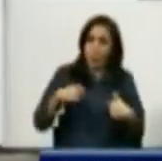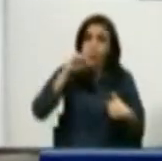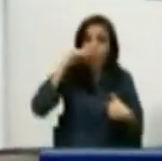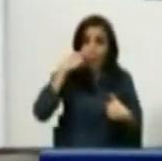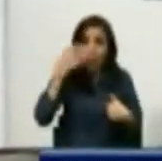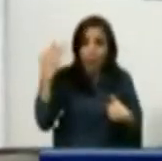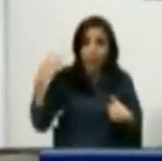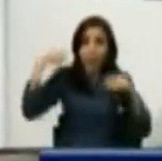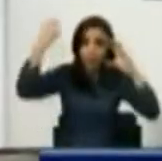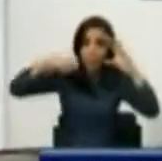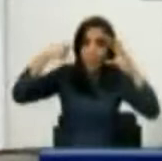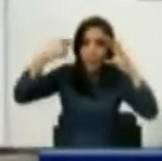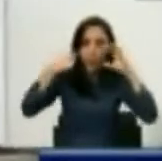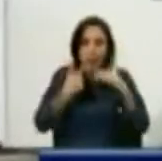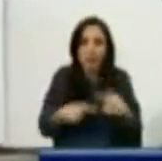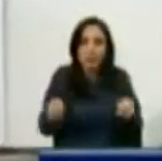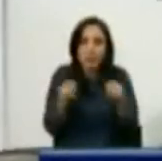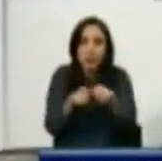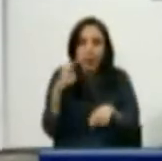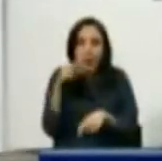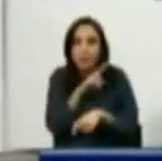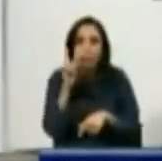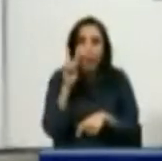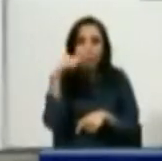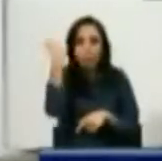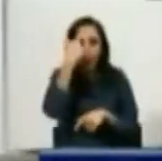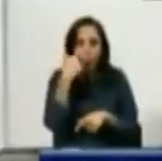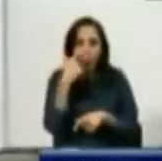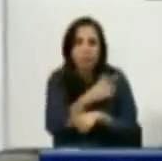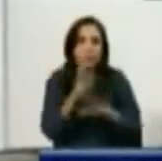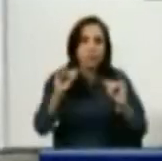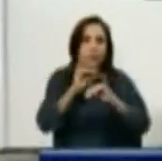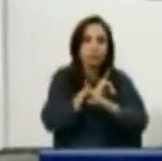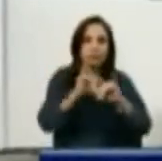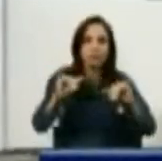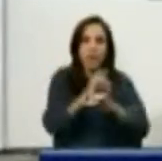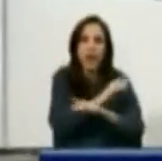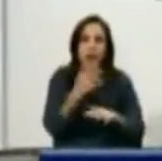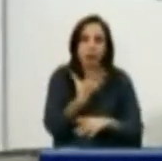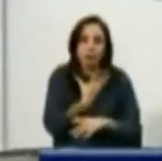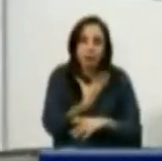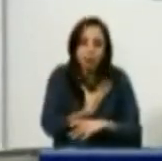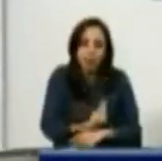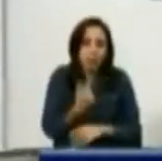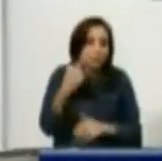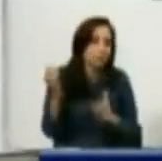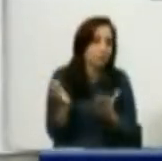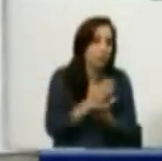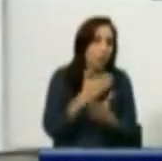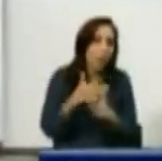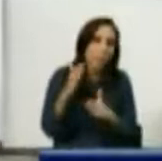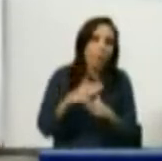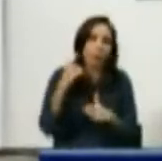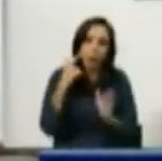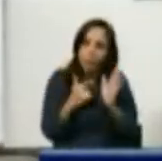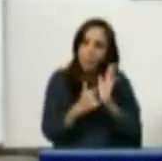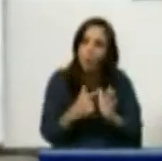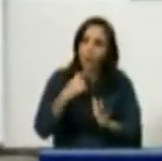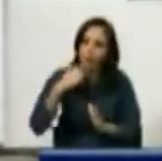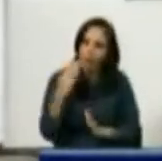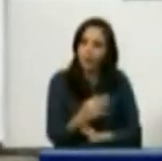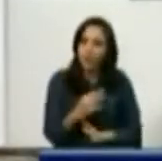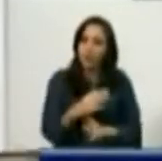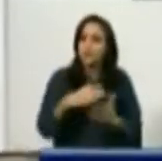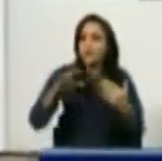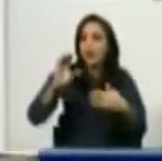aquella película diosdado Aunque sus ojos decían despedida él combatió su tristeza y la y la muestra ritmo de